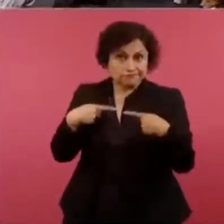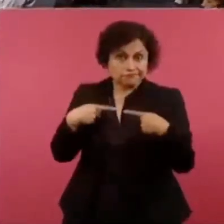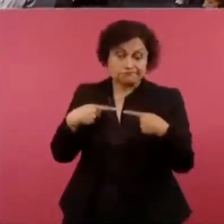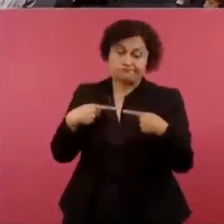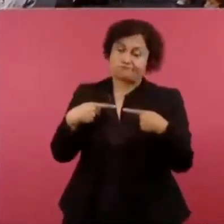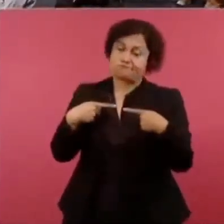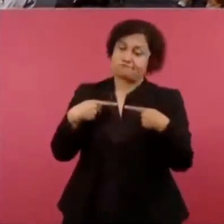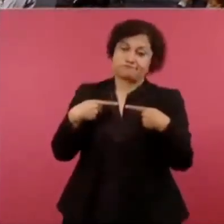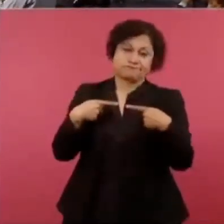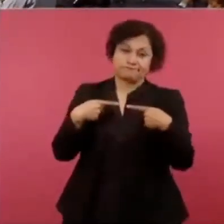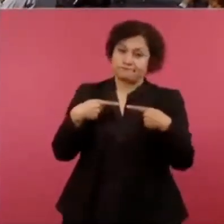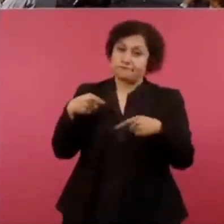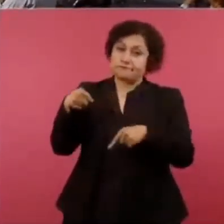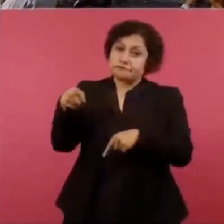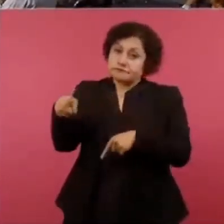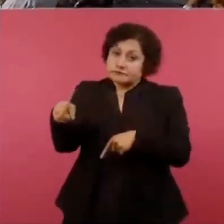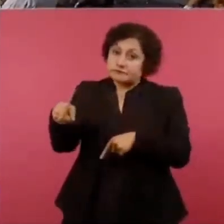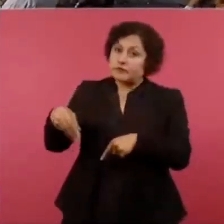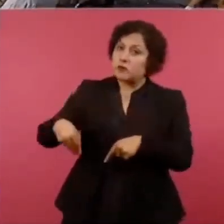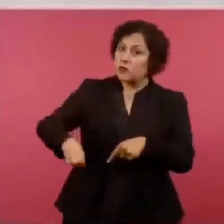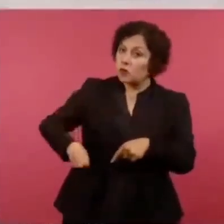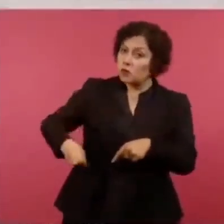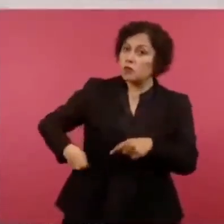y que dañan mucho,